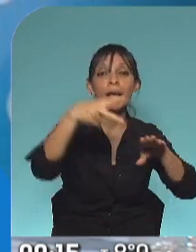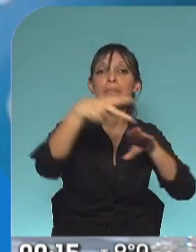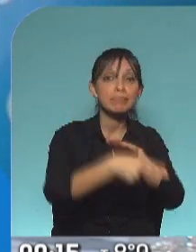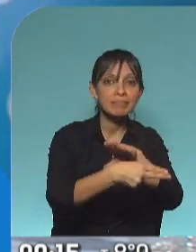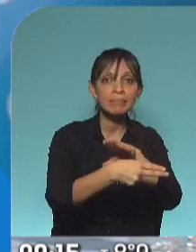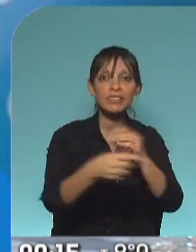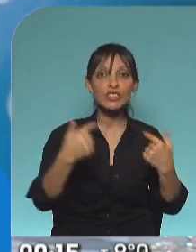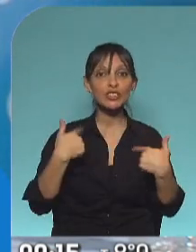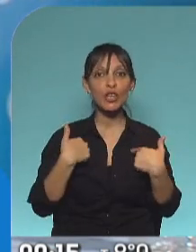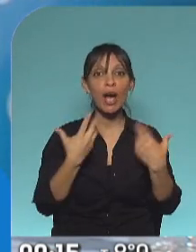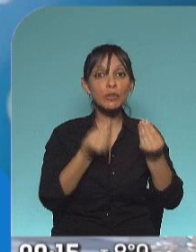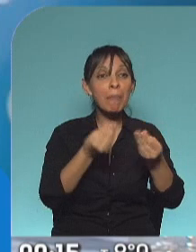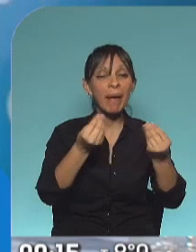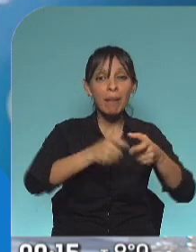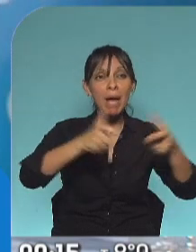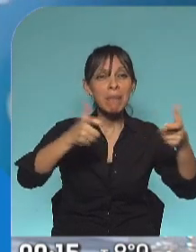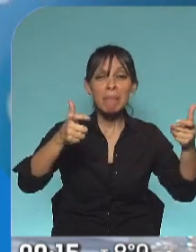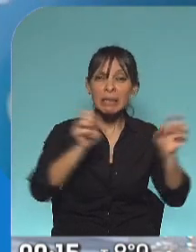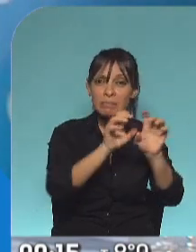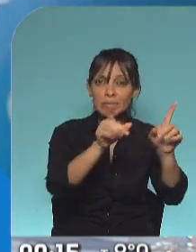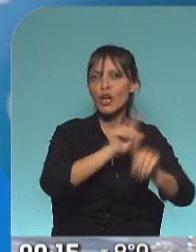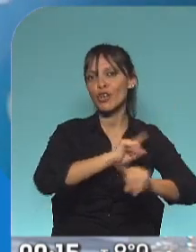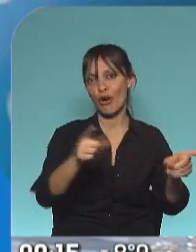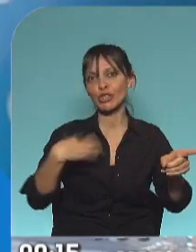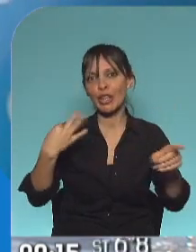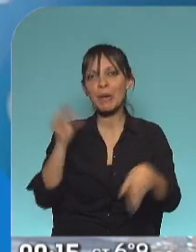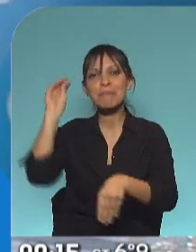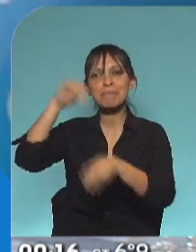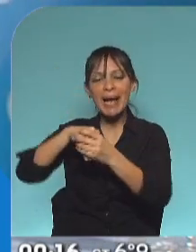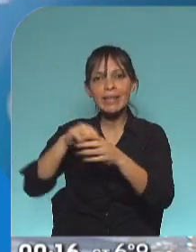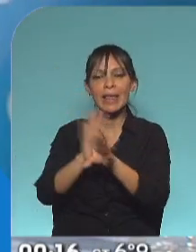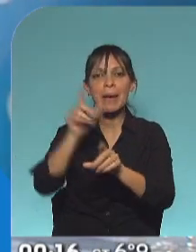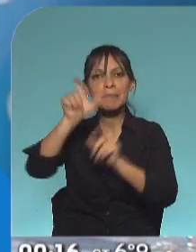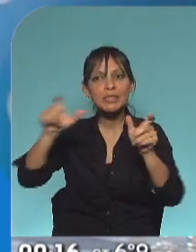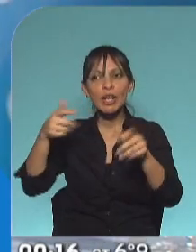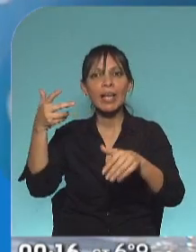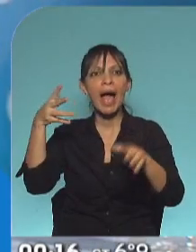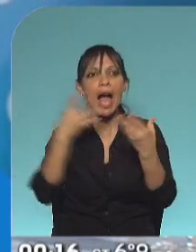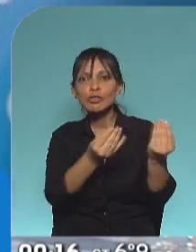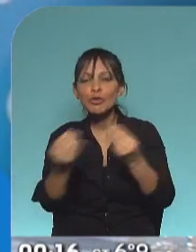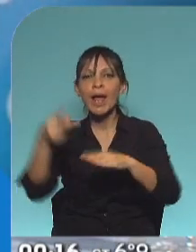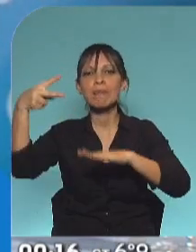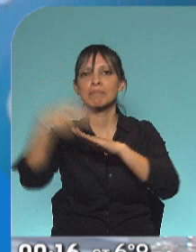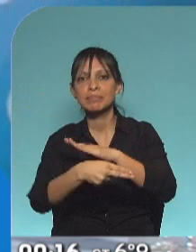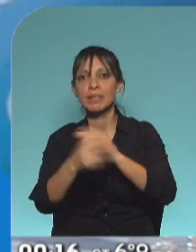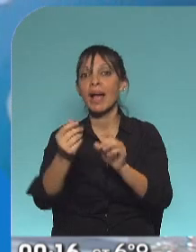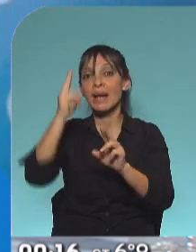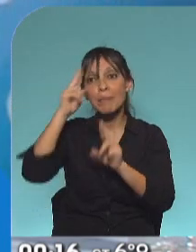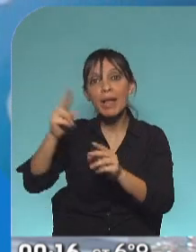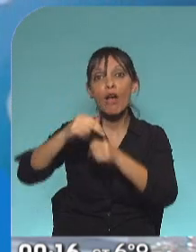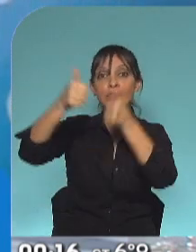de la cadena de transmisión y sí ser parte del escudo de protección, que con esos 2 metros podemos realmente tener un rol